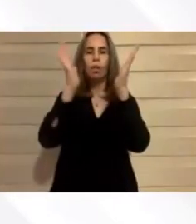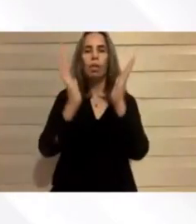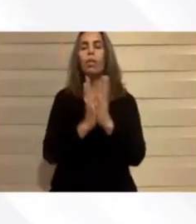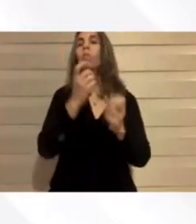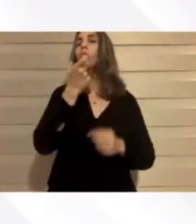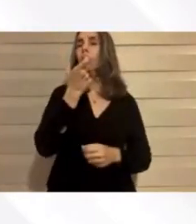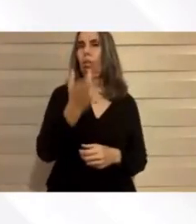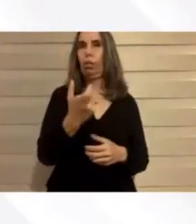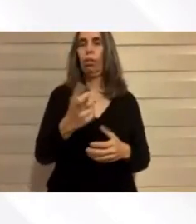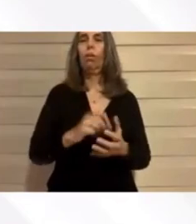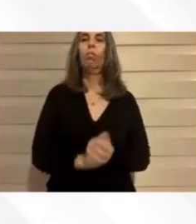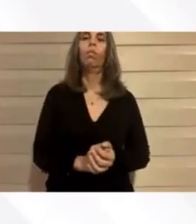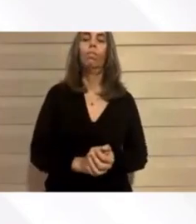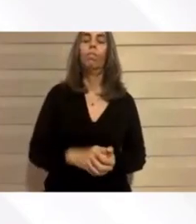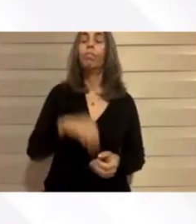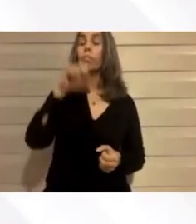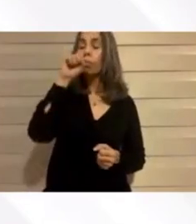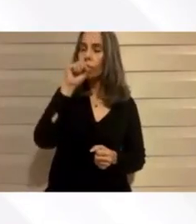Asimismo,